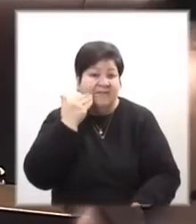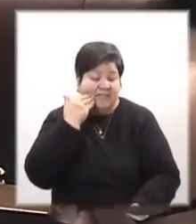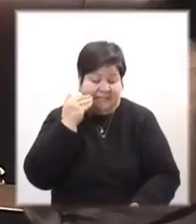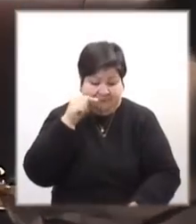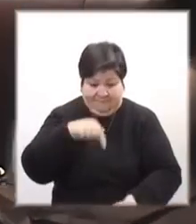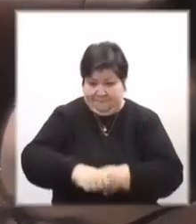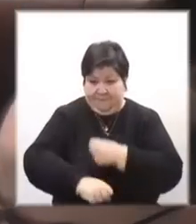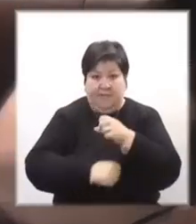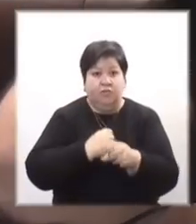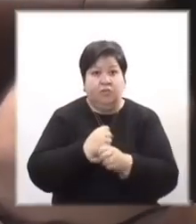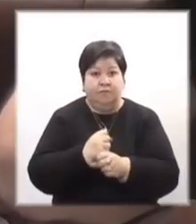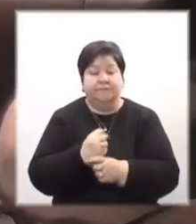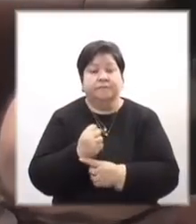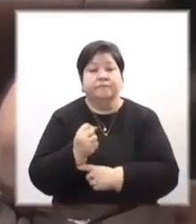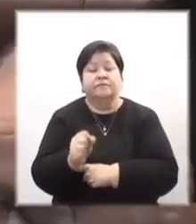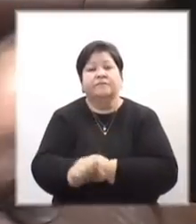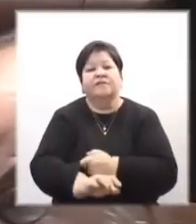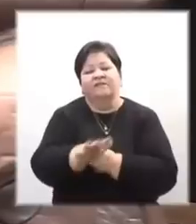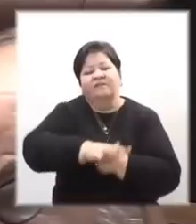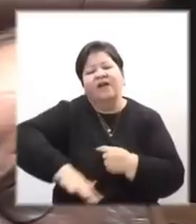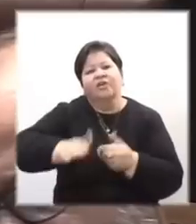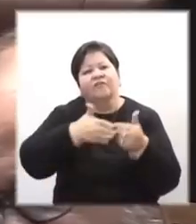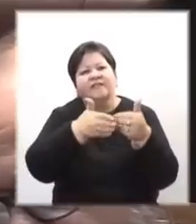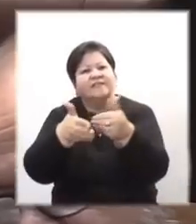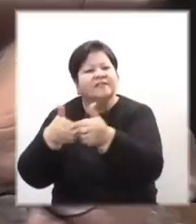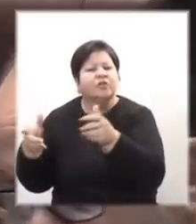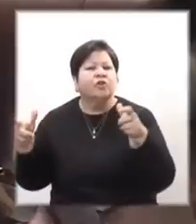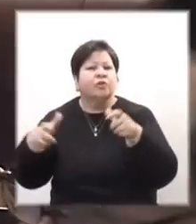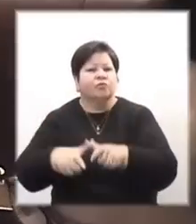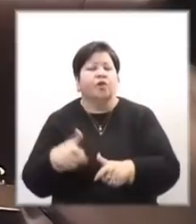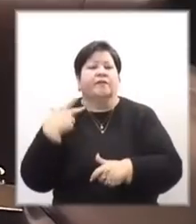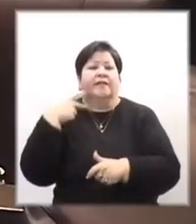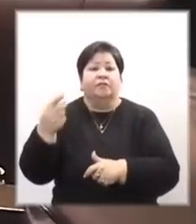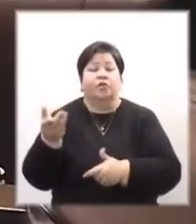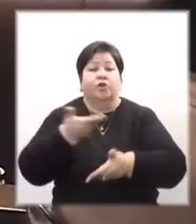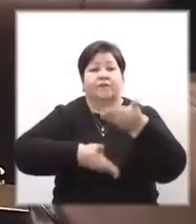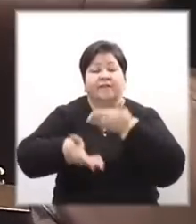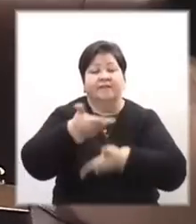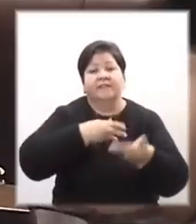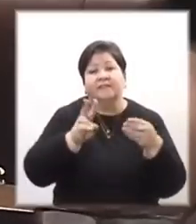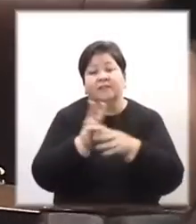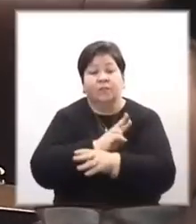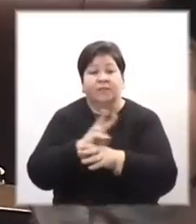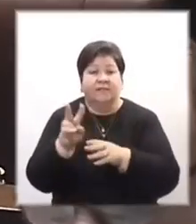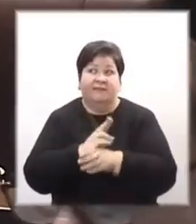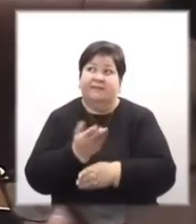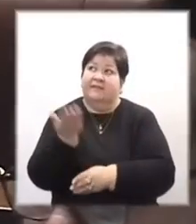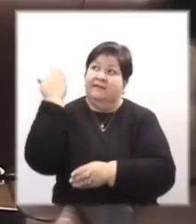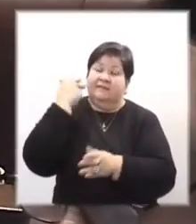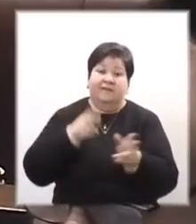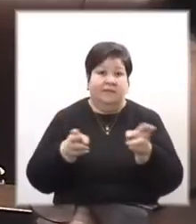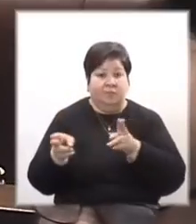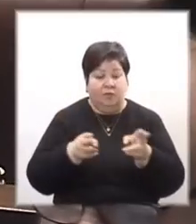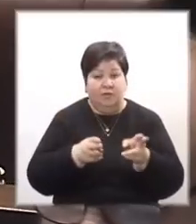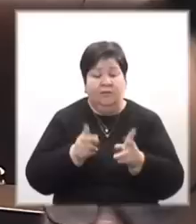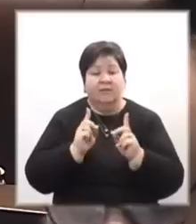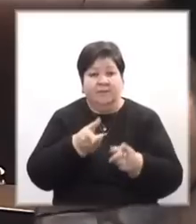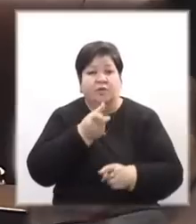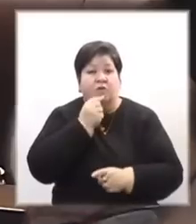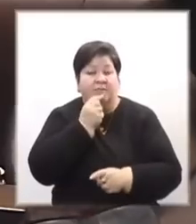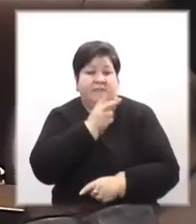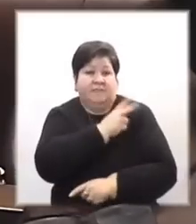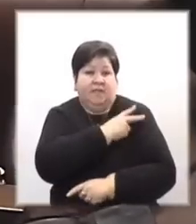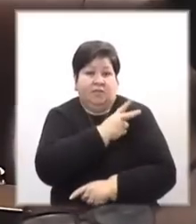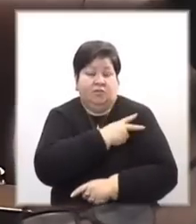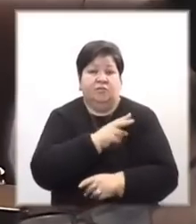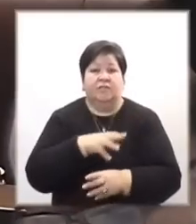este año, los vecinos del barrio mantuvieron una reunión con el director de Convivencia y Seguridad de aquella época y con el comisario de la